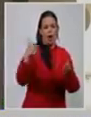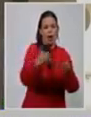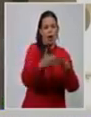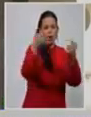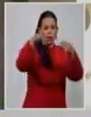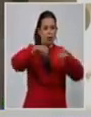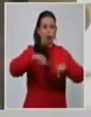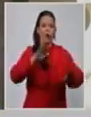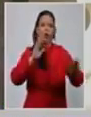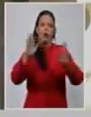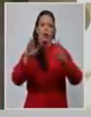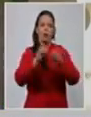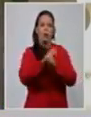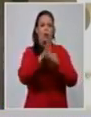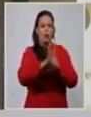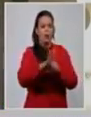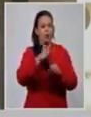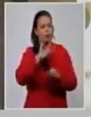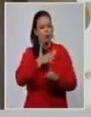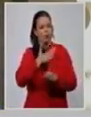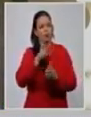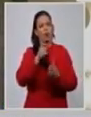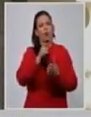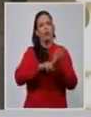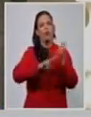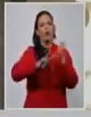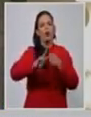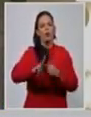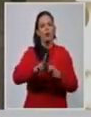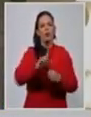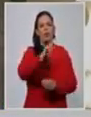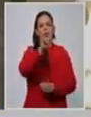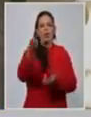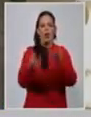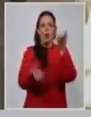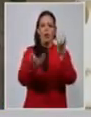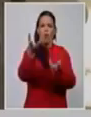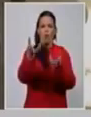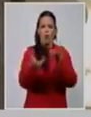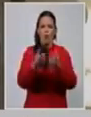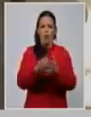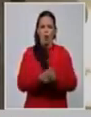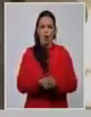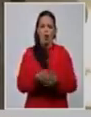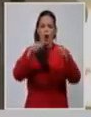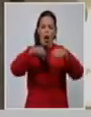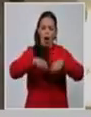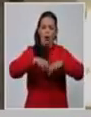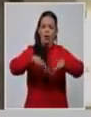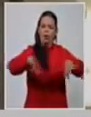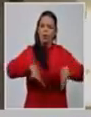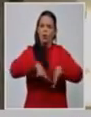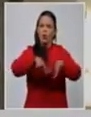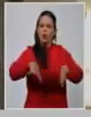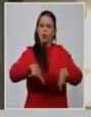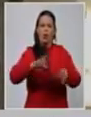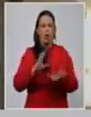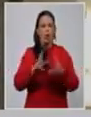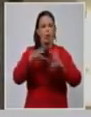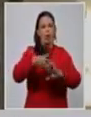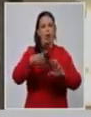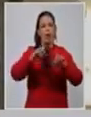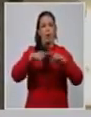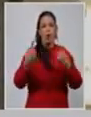de COVID-19, Cienfuegos enfrenta la situación más compleja desde marzo del pasado año, con una dispersión de